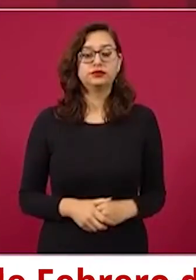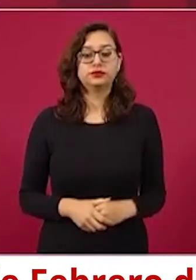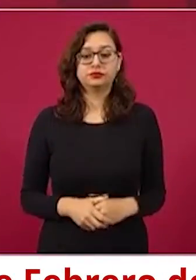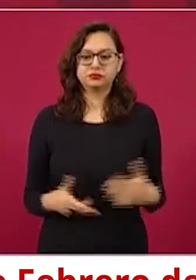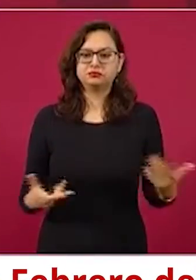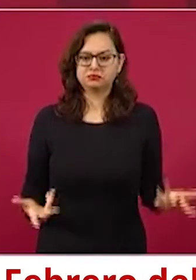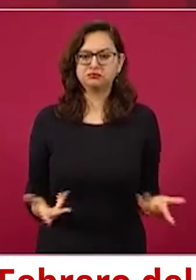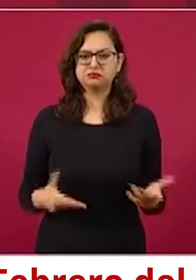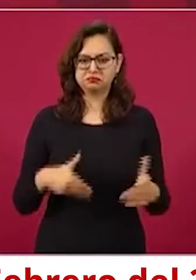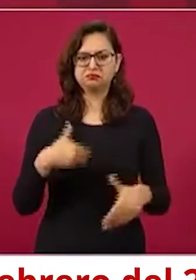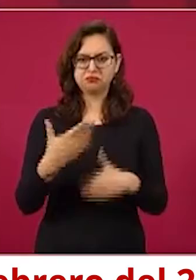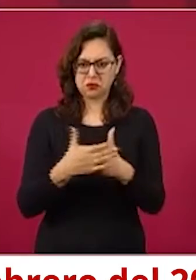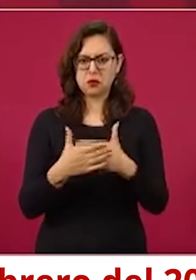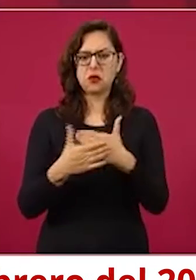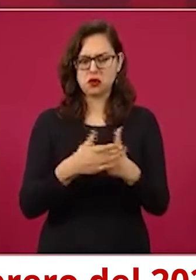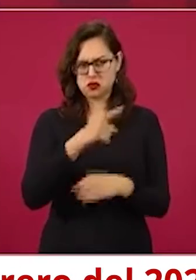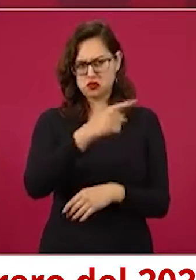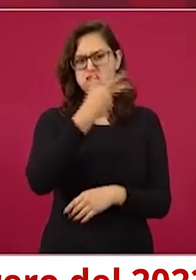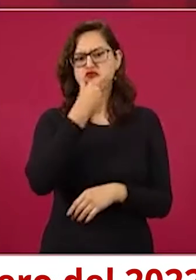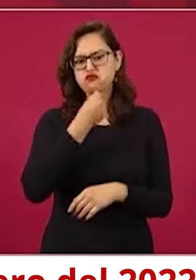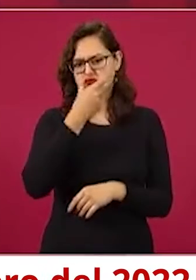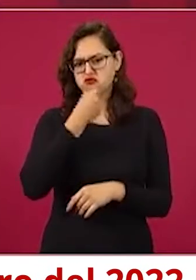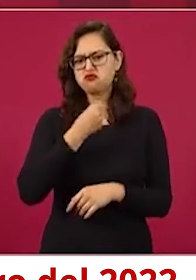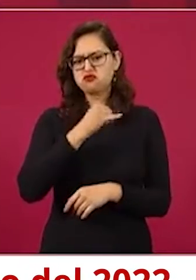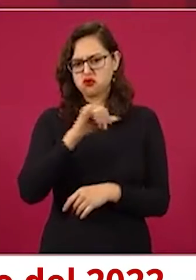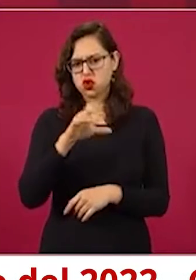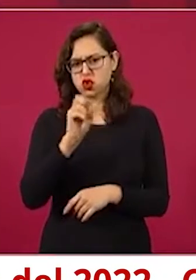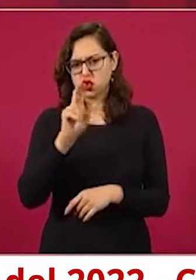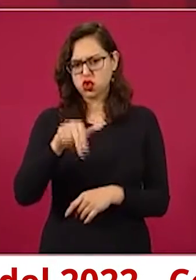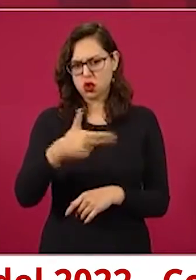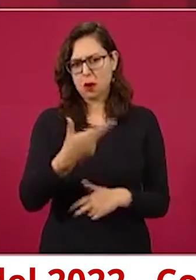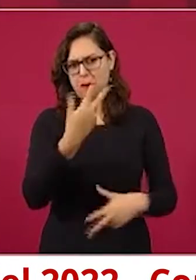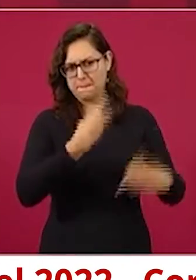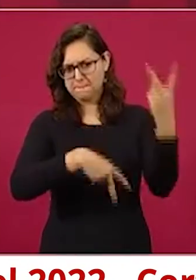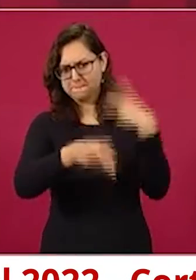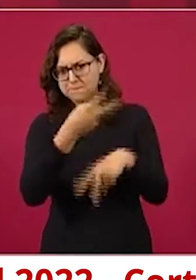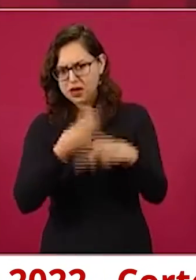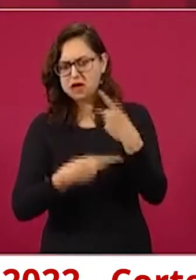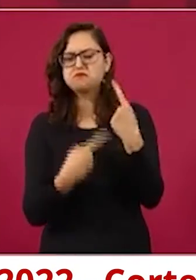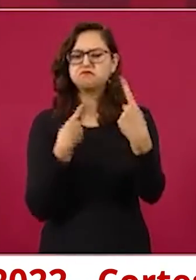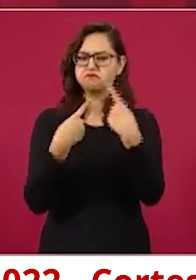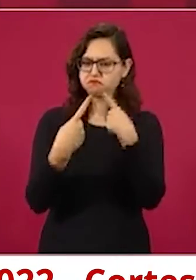ser muy buena la reunión con el señor Kerry.